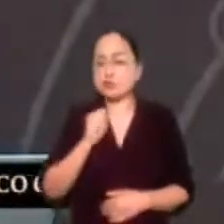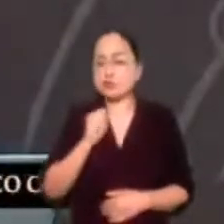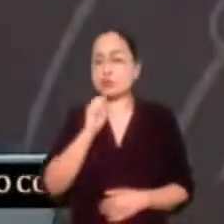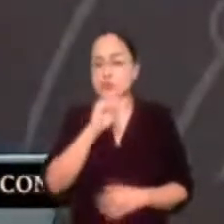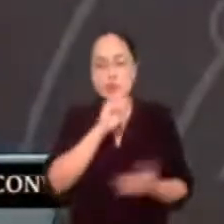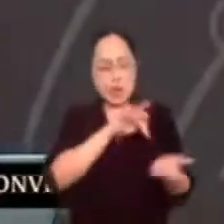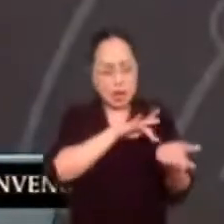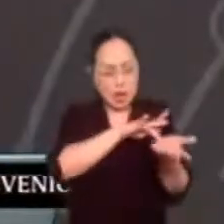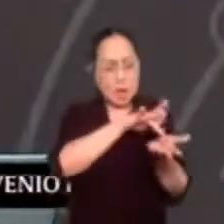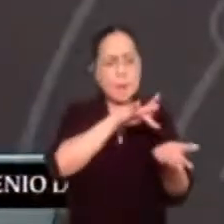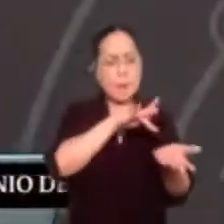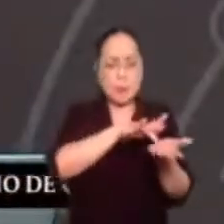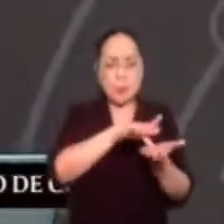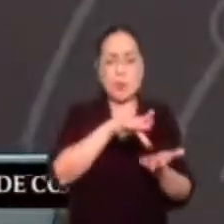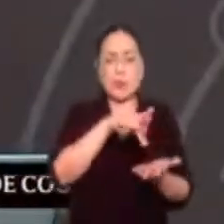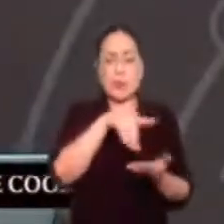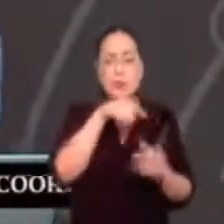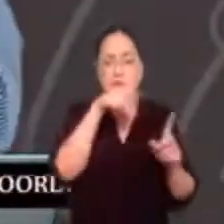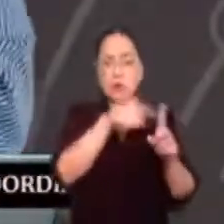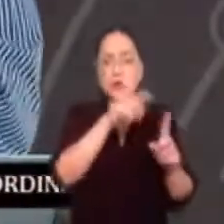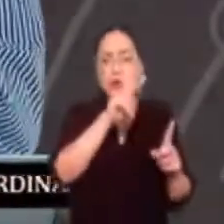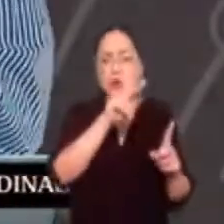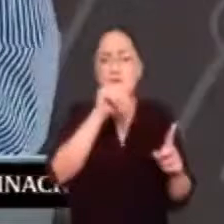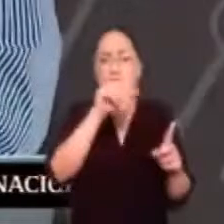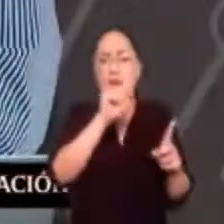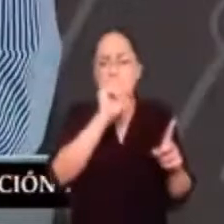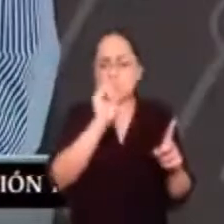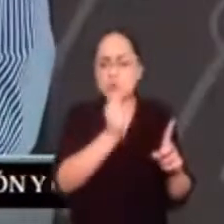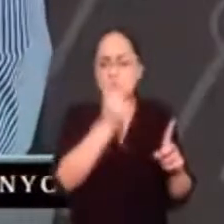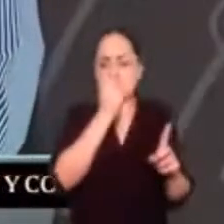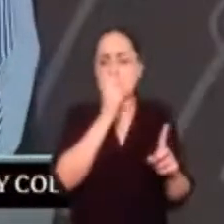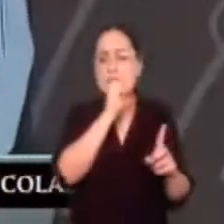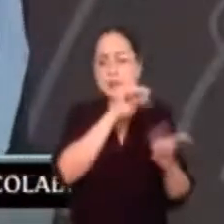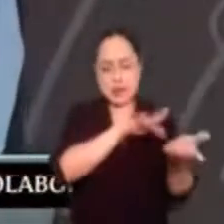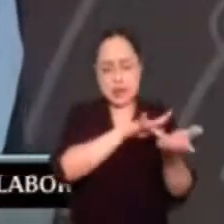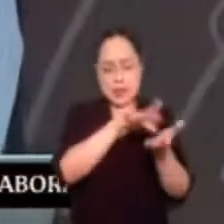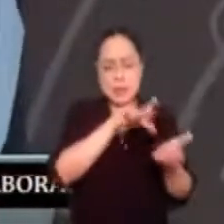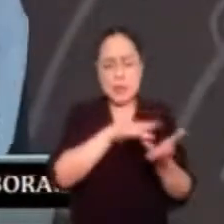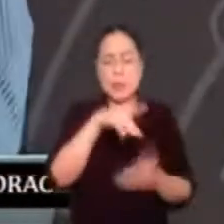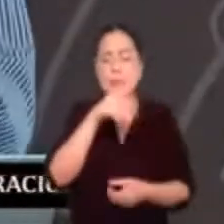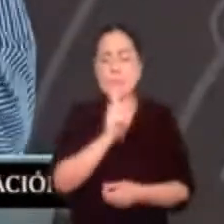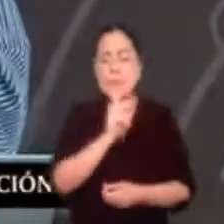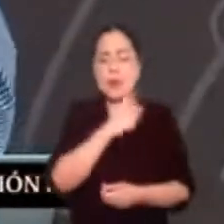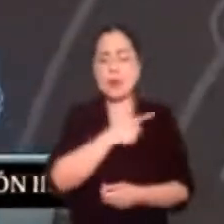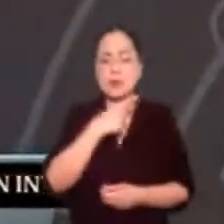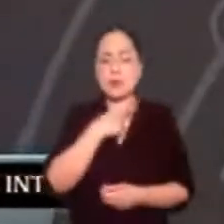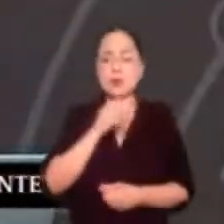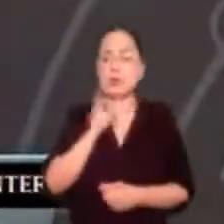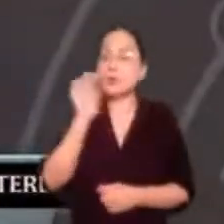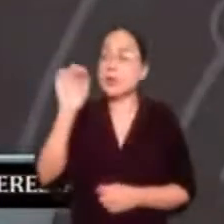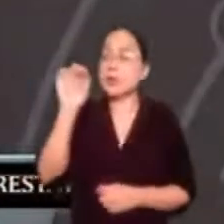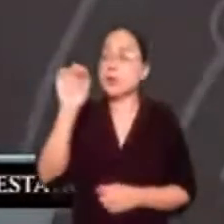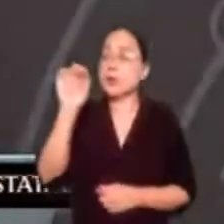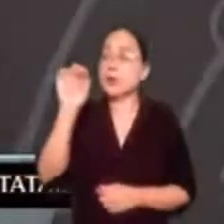Yo tengo que, a estas alturas, me va a tener que, tengo que acudir al Congreso para ver, porque ya no es cosa